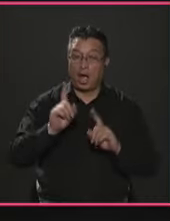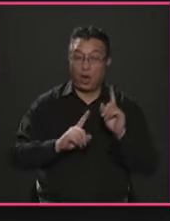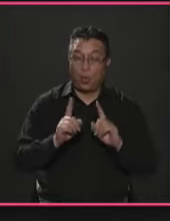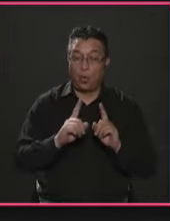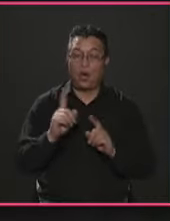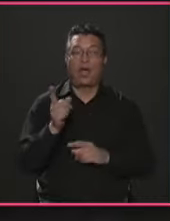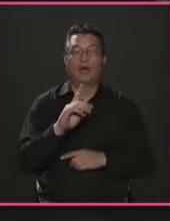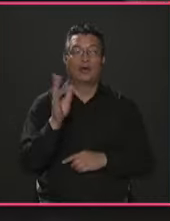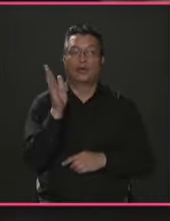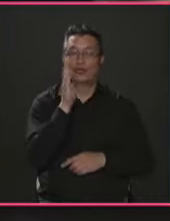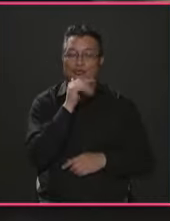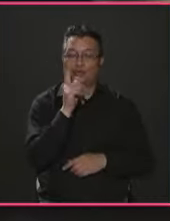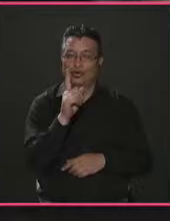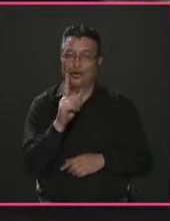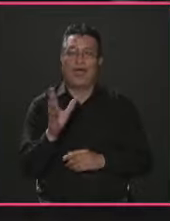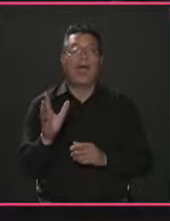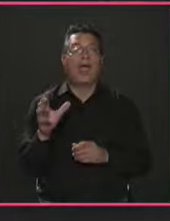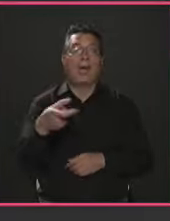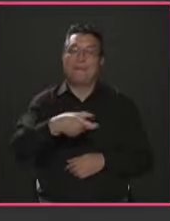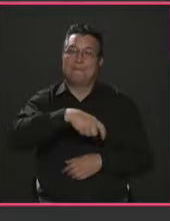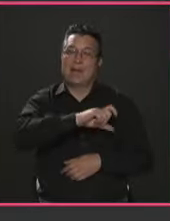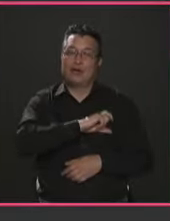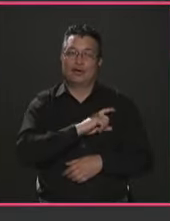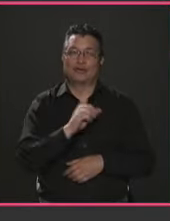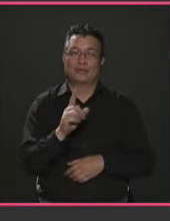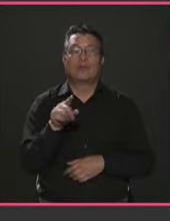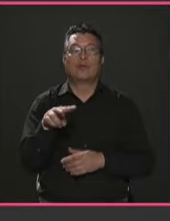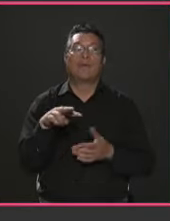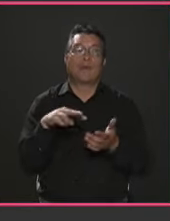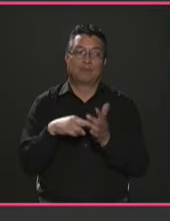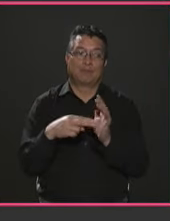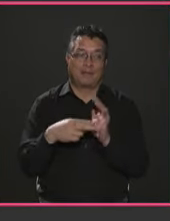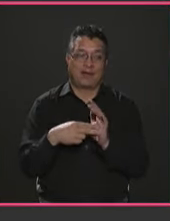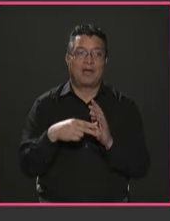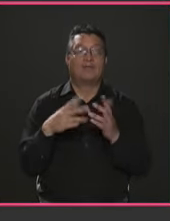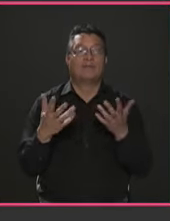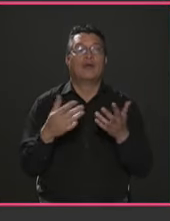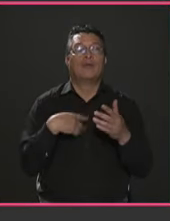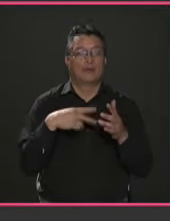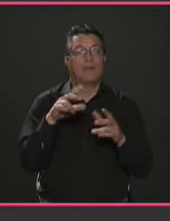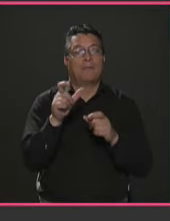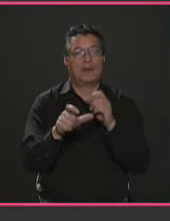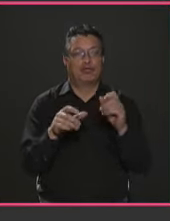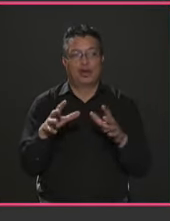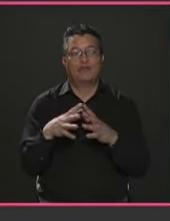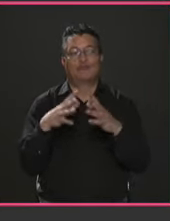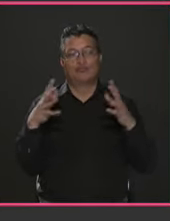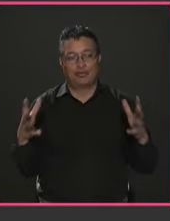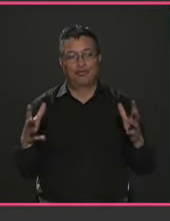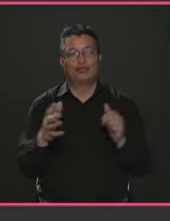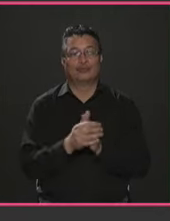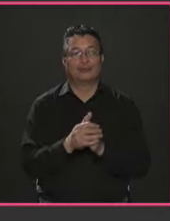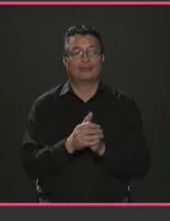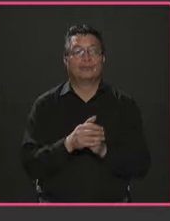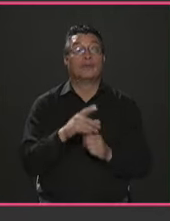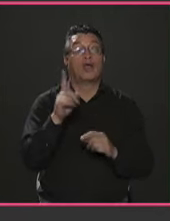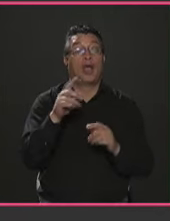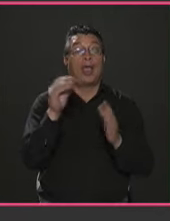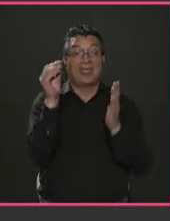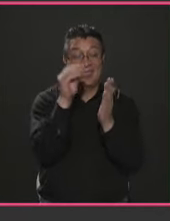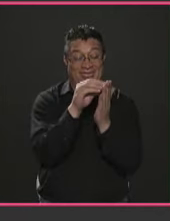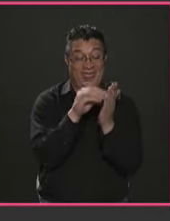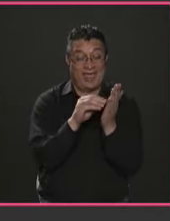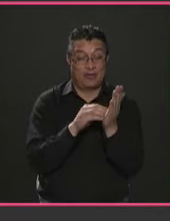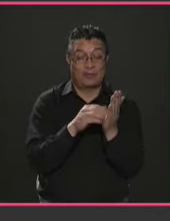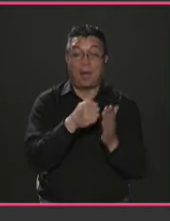están en español que lo cual puede ser un problema para gran parte de nuestra población los datos no son